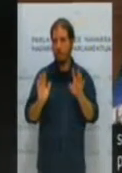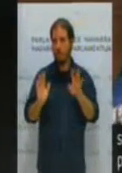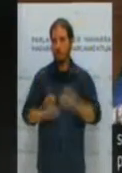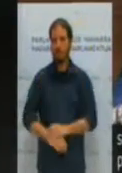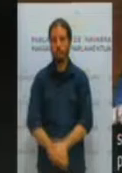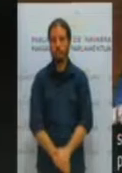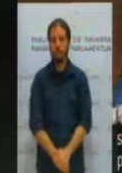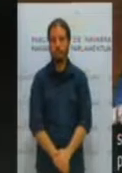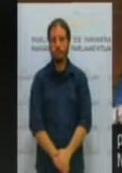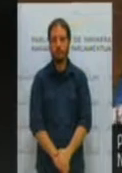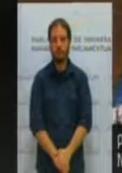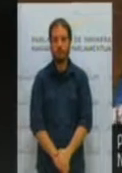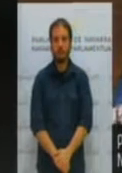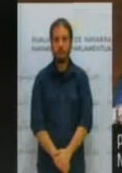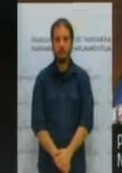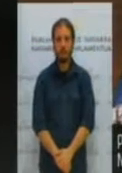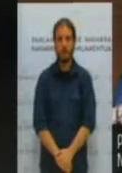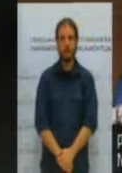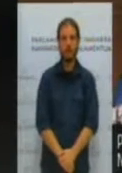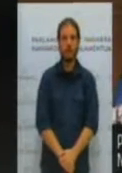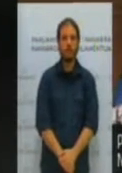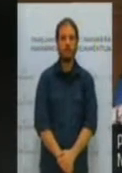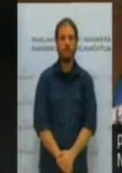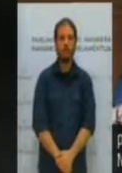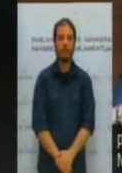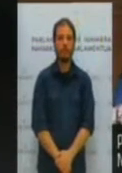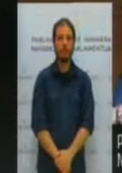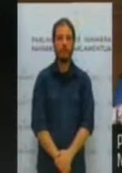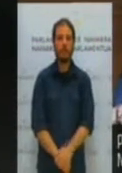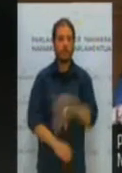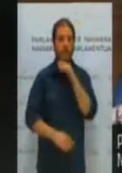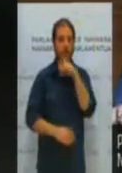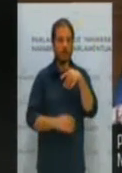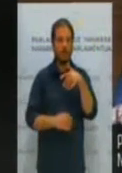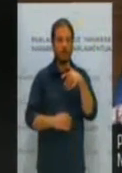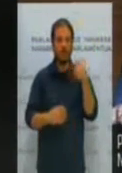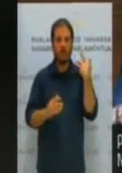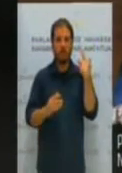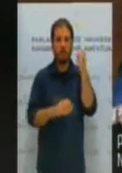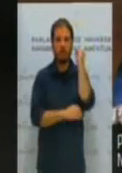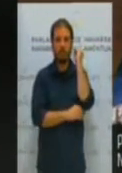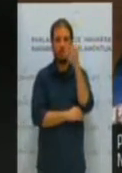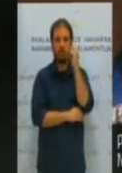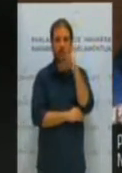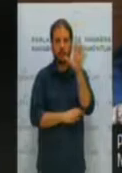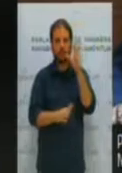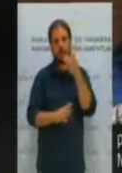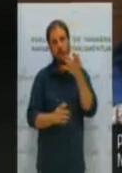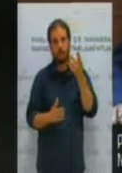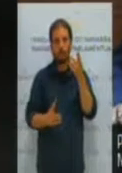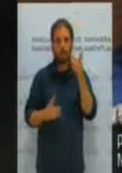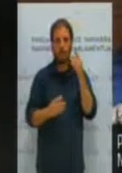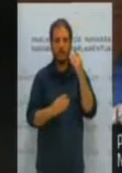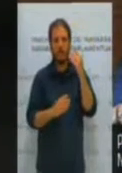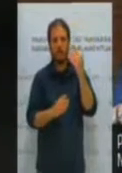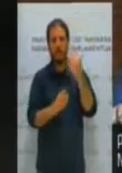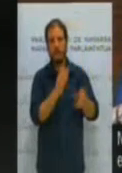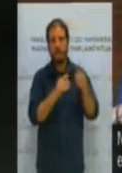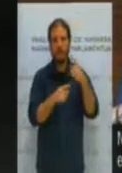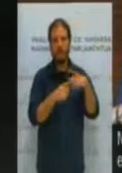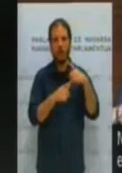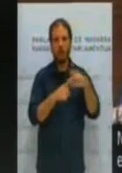Nos da ocasión esta intervención para ir limando algunas de sus errores o omisiones de los grupos que nos han